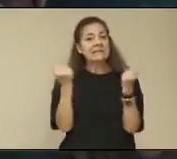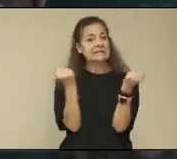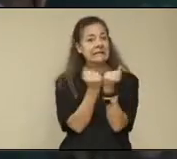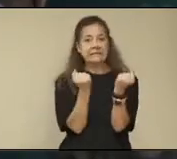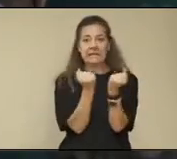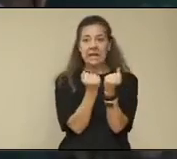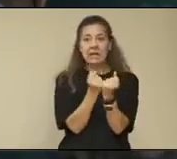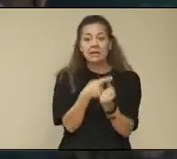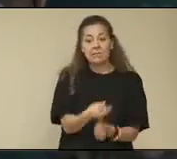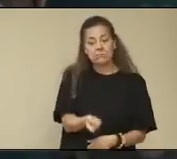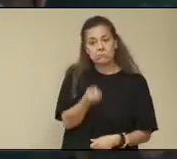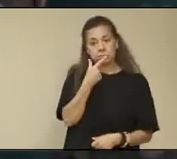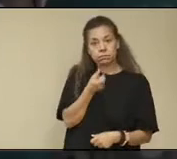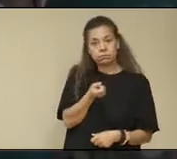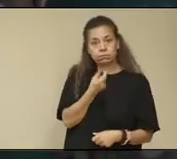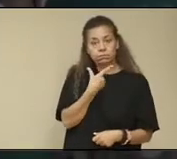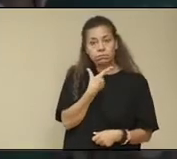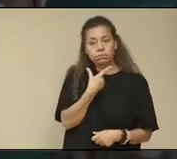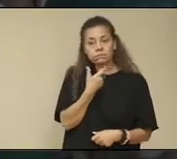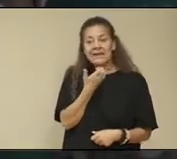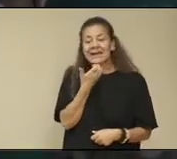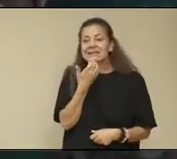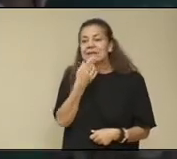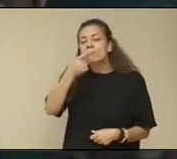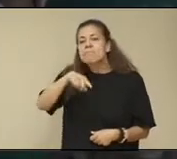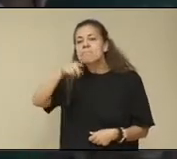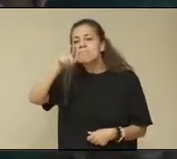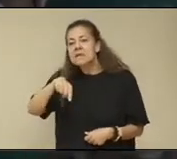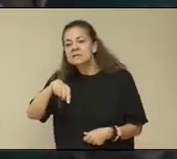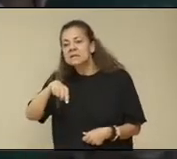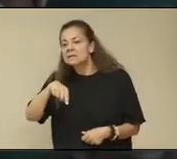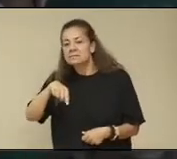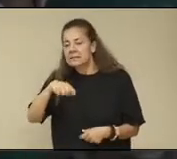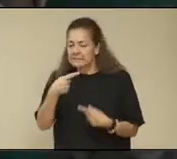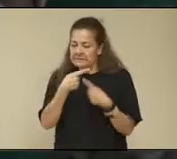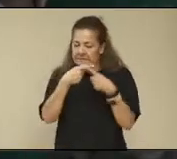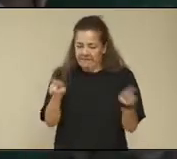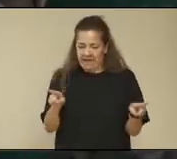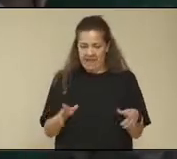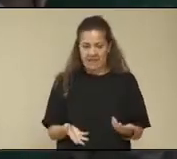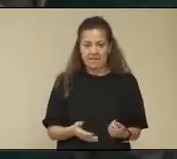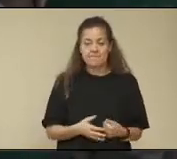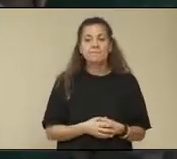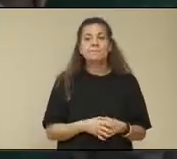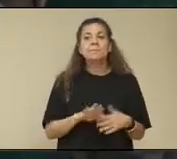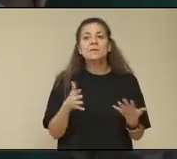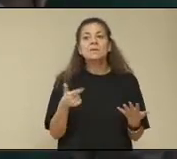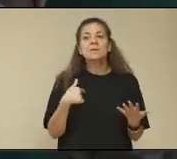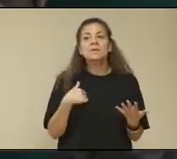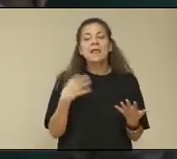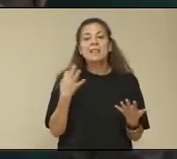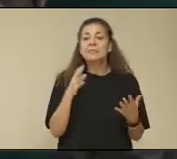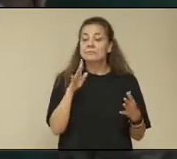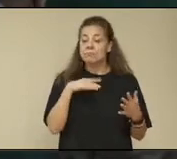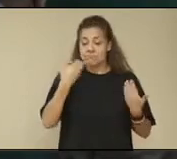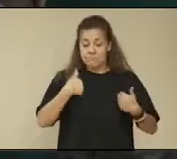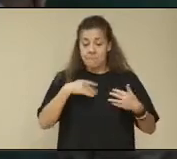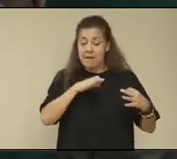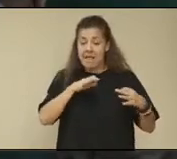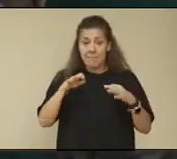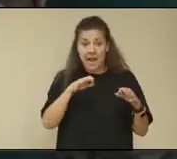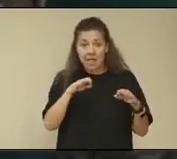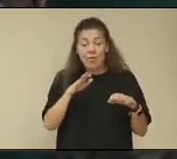profilaxis. Si estás meses, pues es otra historia, ¿no? Y lo que tienes que estar es preparado